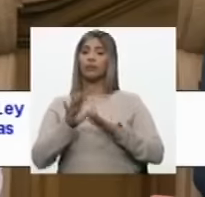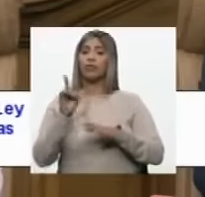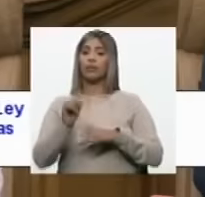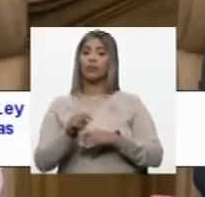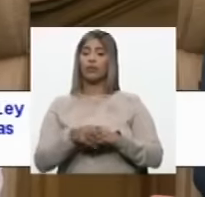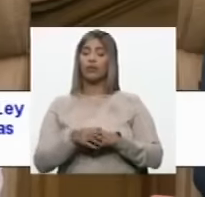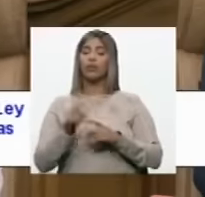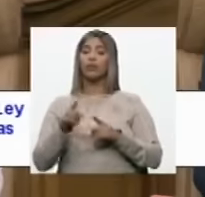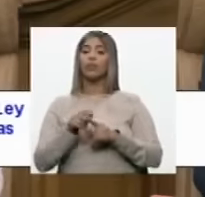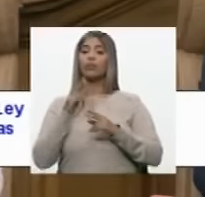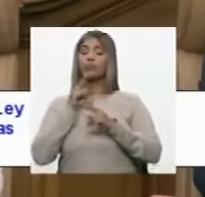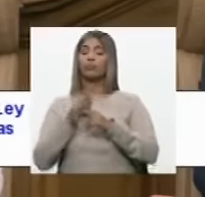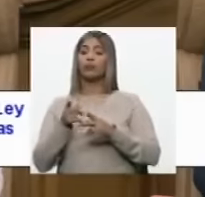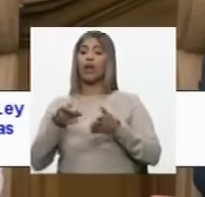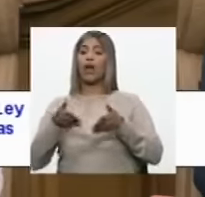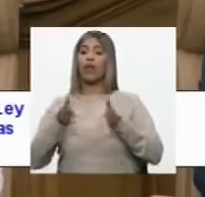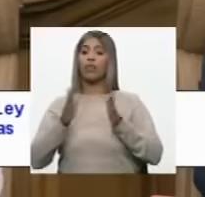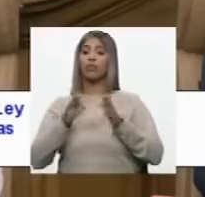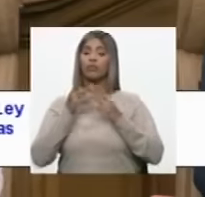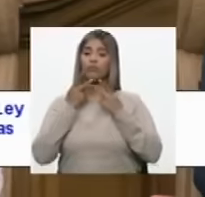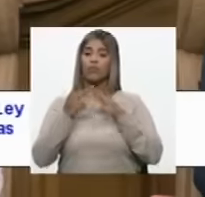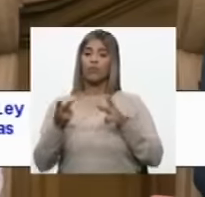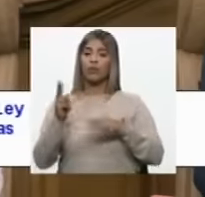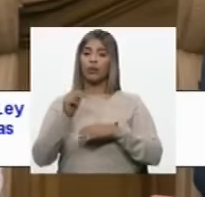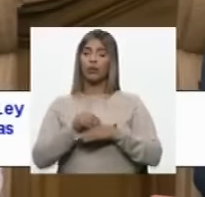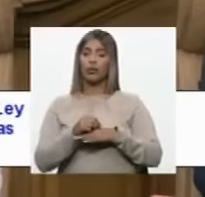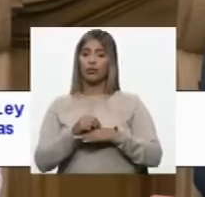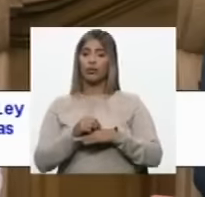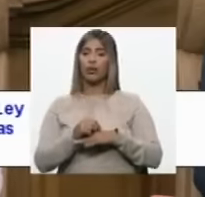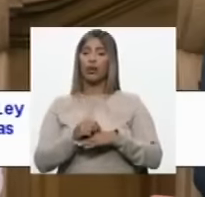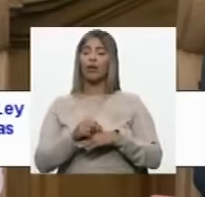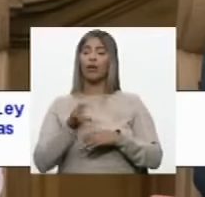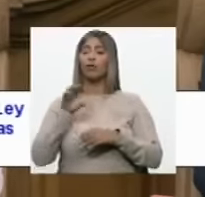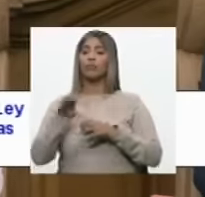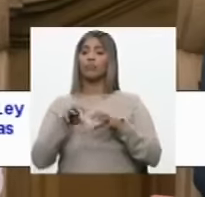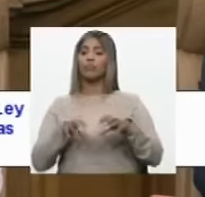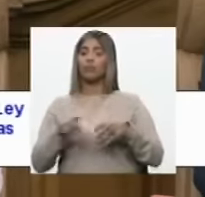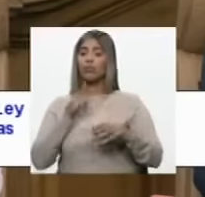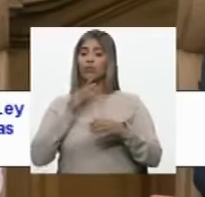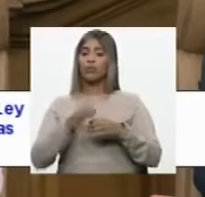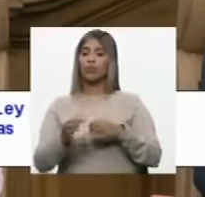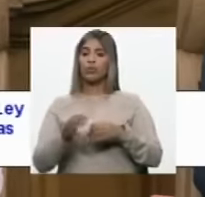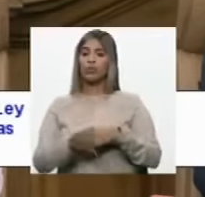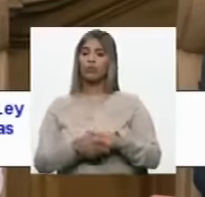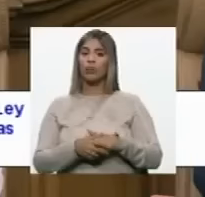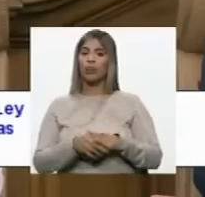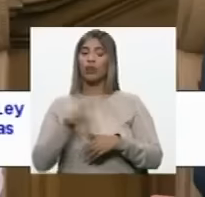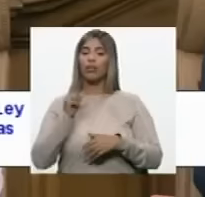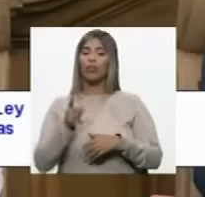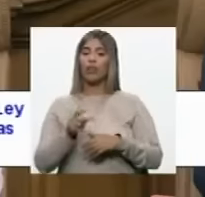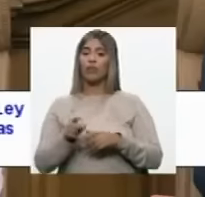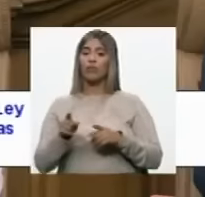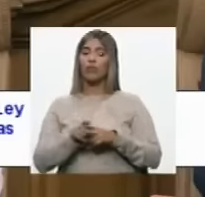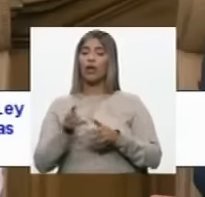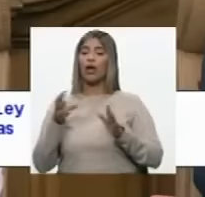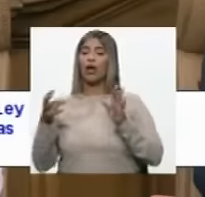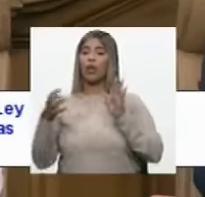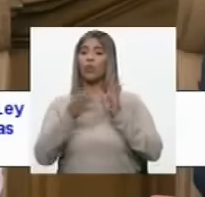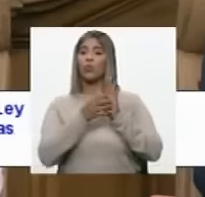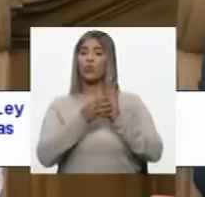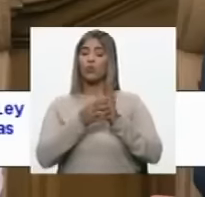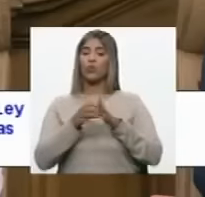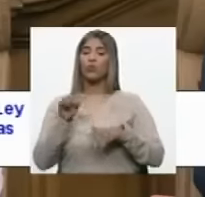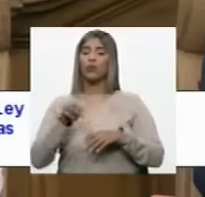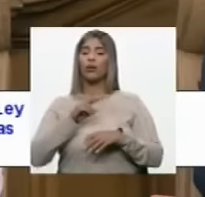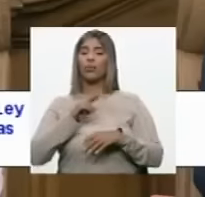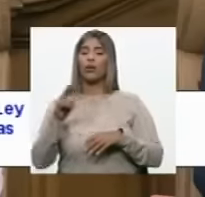se enarbore en los edificios públicos nacionales, estadales y municipales, deberá llevar el escudo de armas de